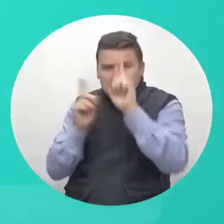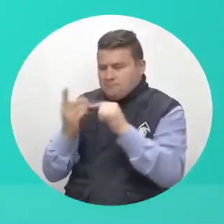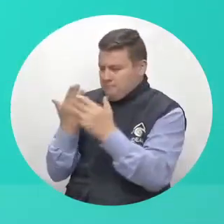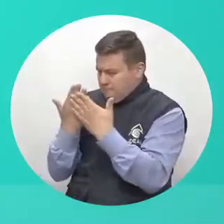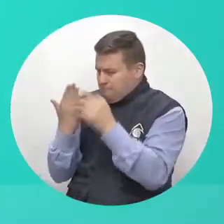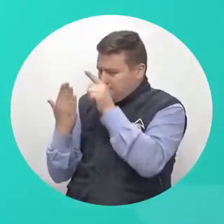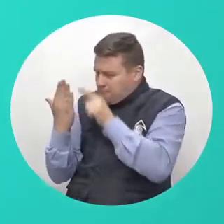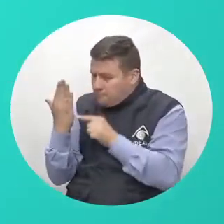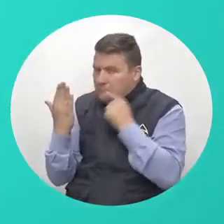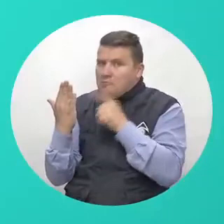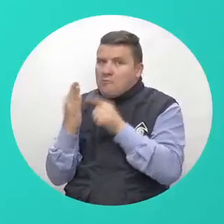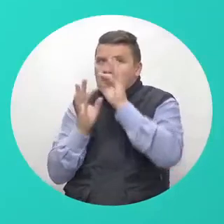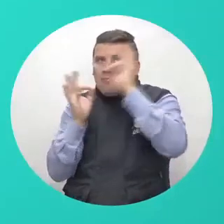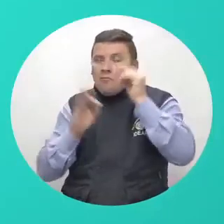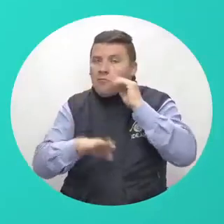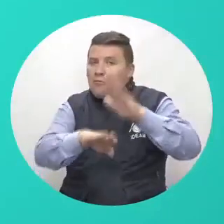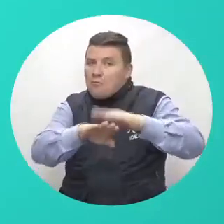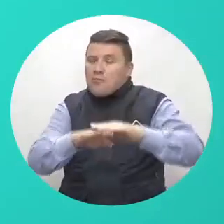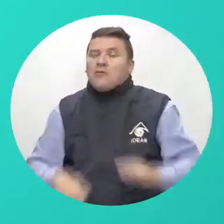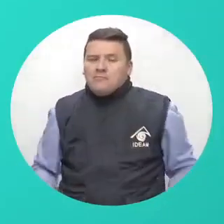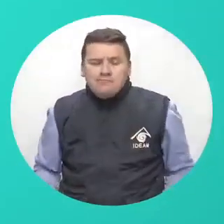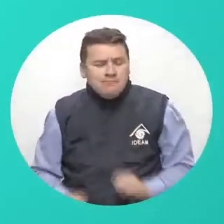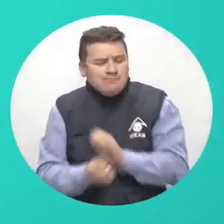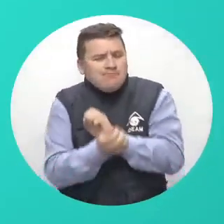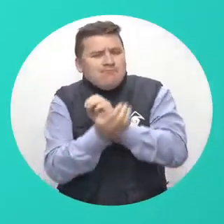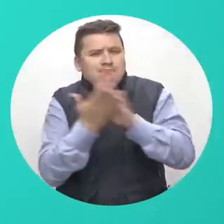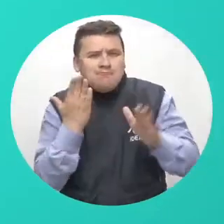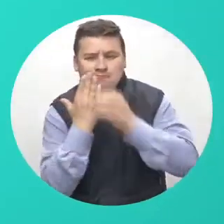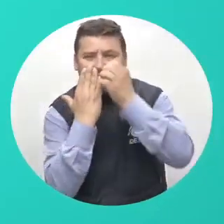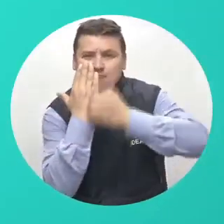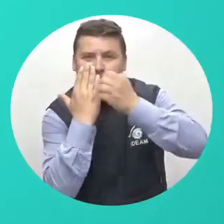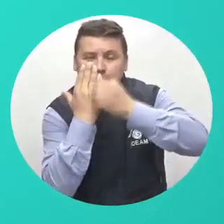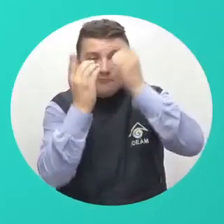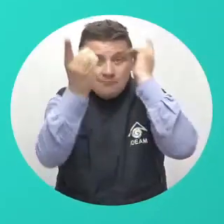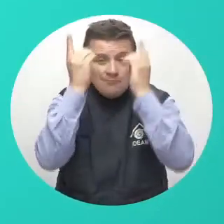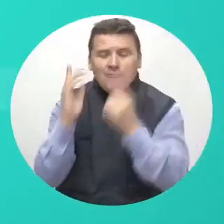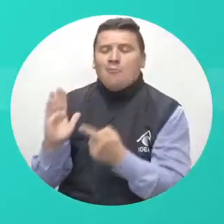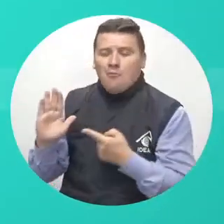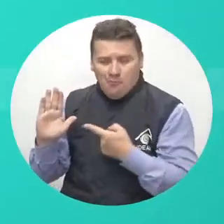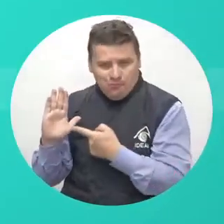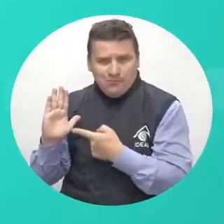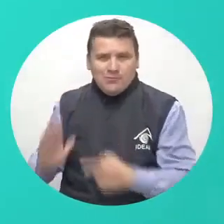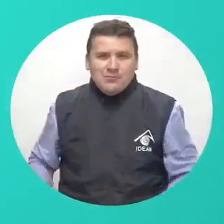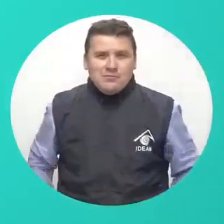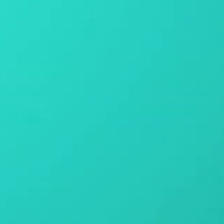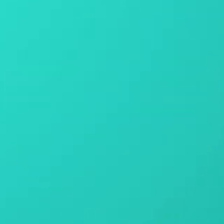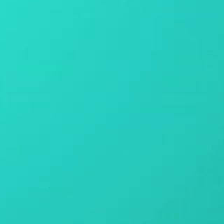pronósticos y alertas a nivel municipal. Disponible gratis para iOS y Android.